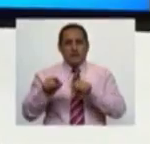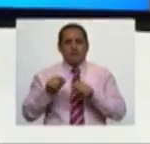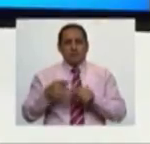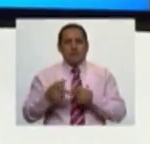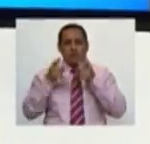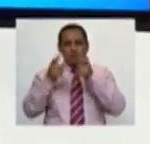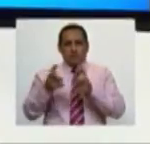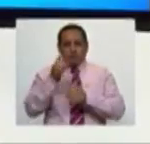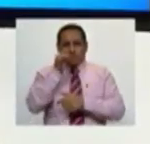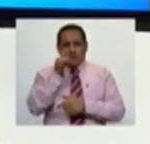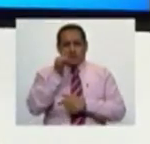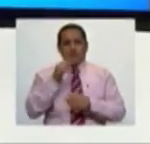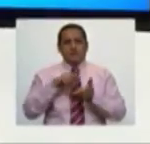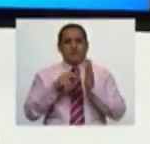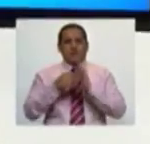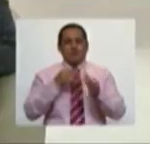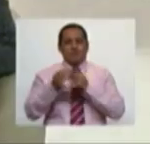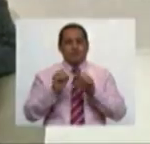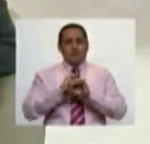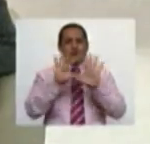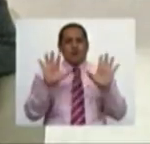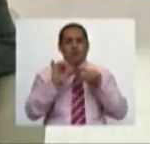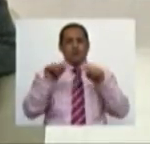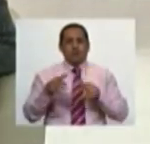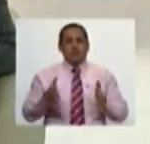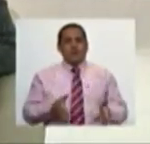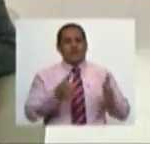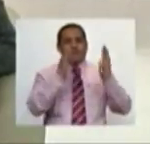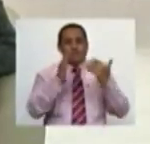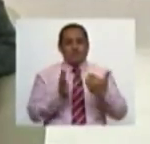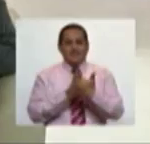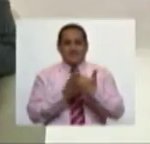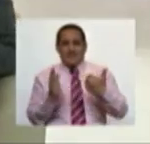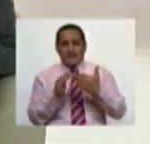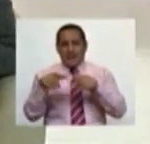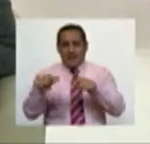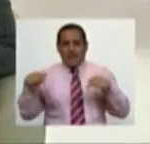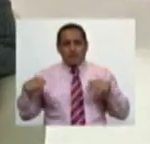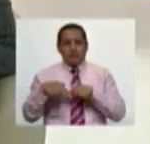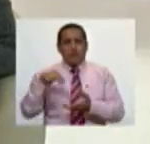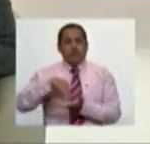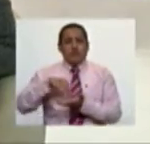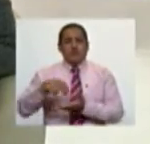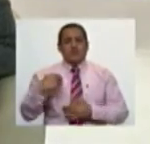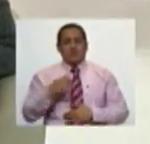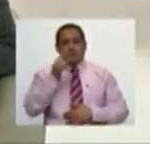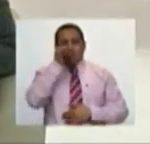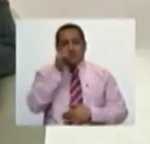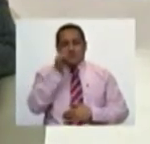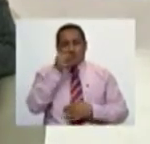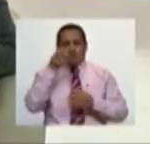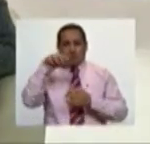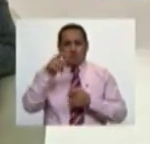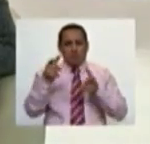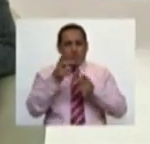esta notaría está resguardada por esa cámara, ¿no? Claro, es que ahora vamos a esclarecer un poco el tema. Este es un edificio que colinda con una notaría. La notaría tenía una